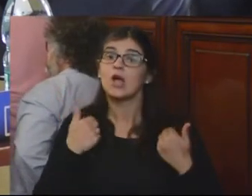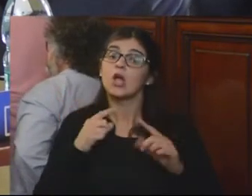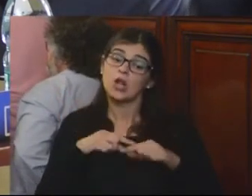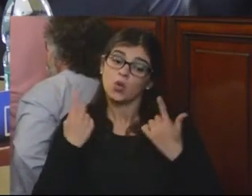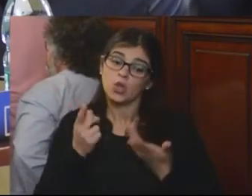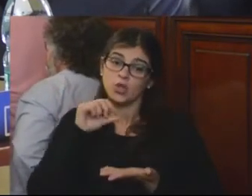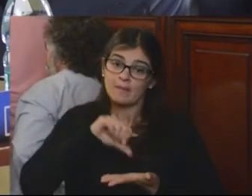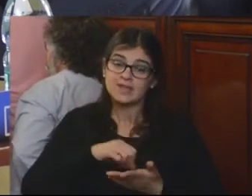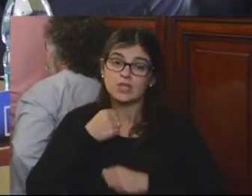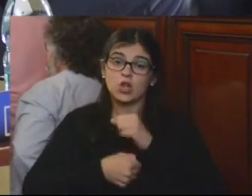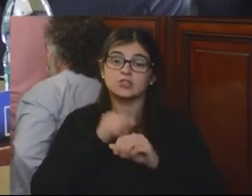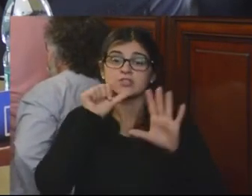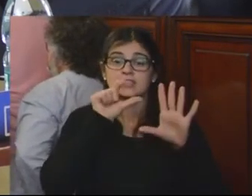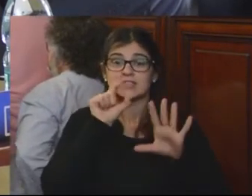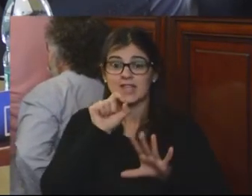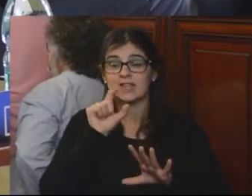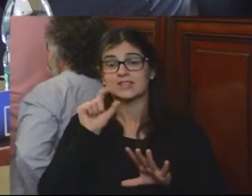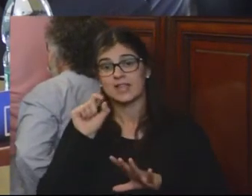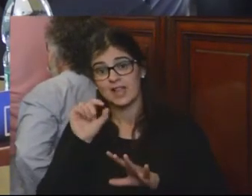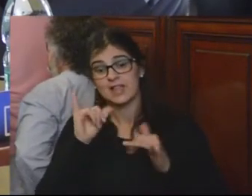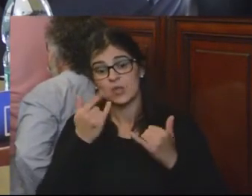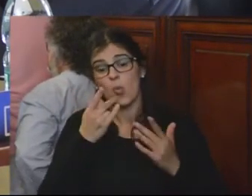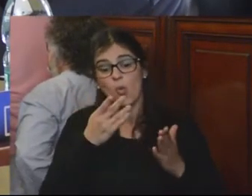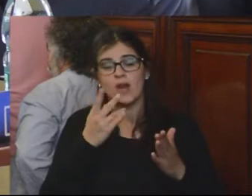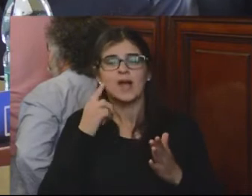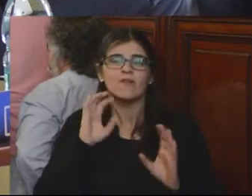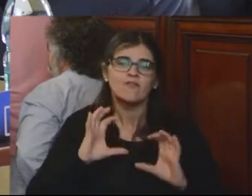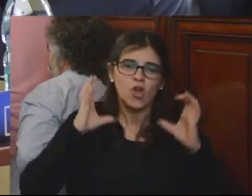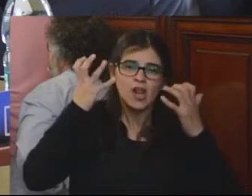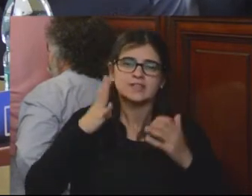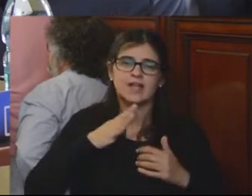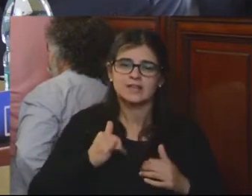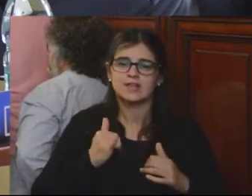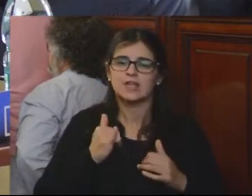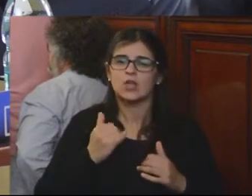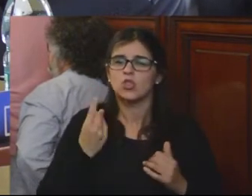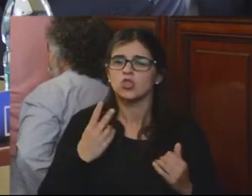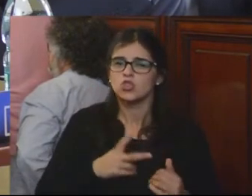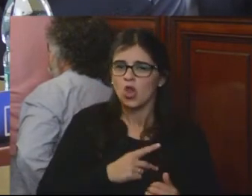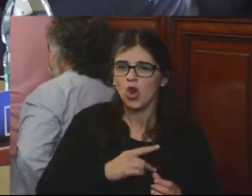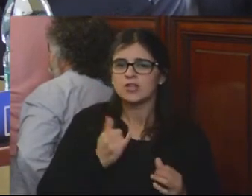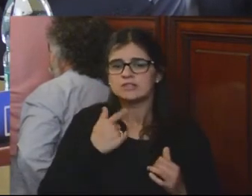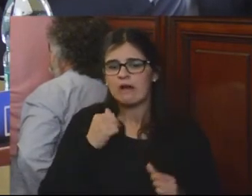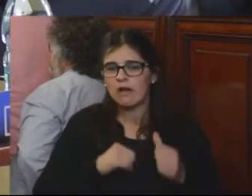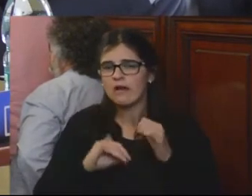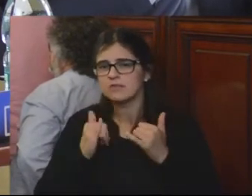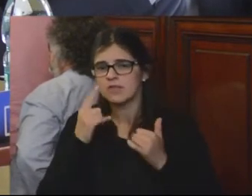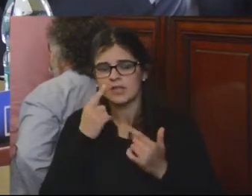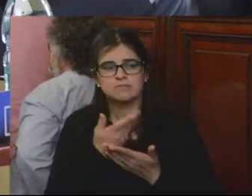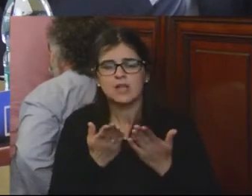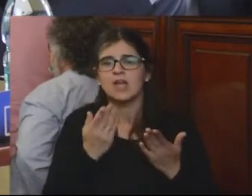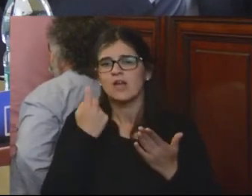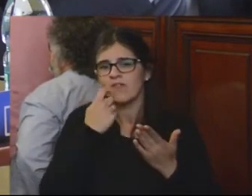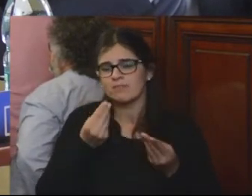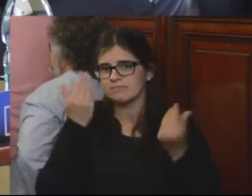país en los años 60 y 70 se ve inmerso una lógica de violencia que tanto dolor nos causó y cuyas heridas aún no han cicatrizado